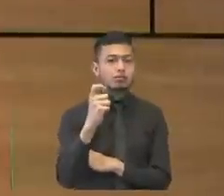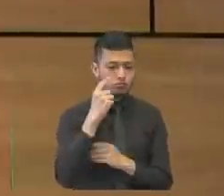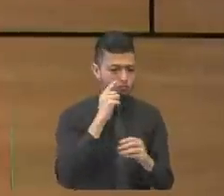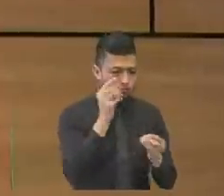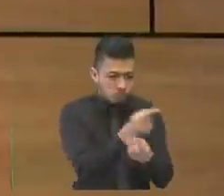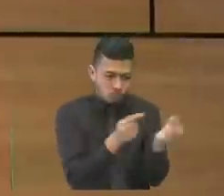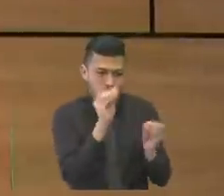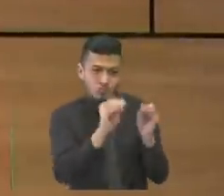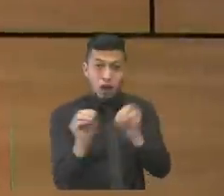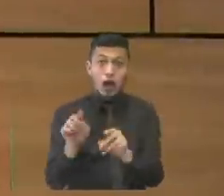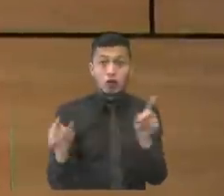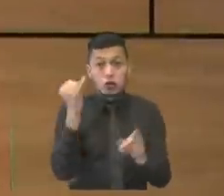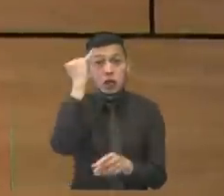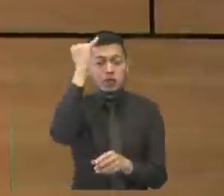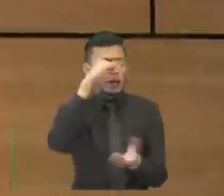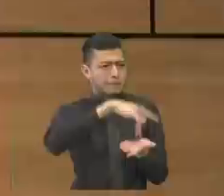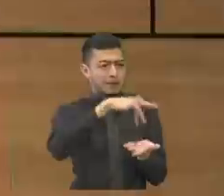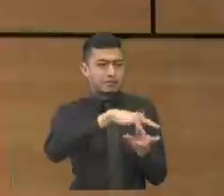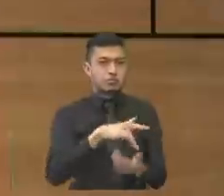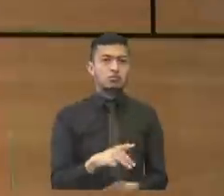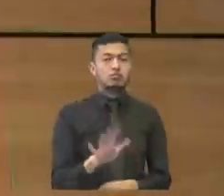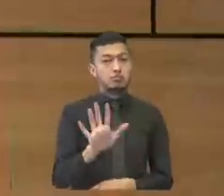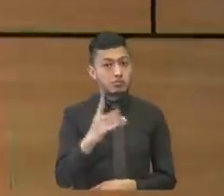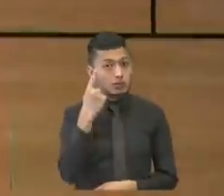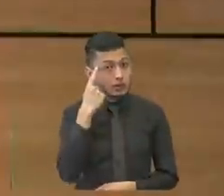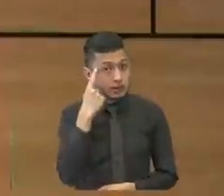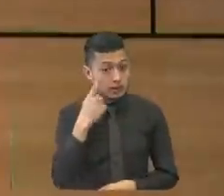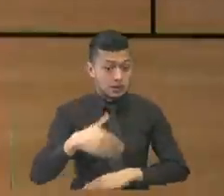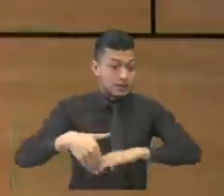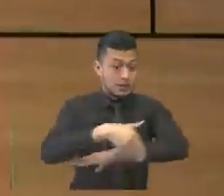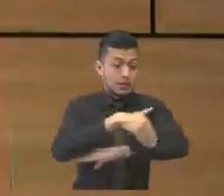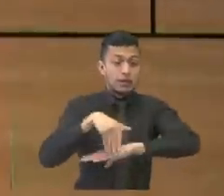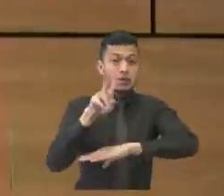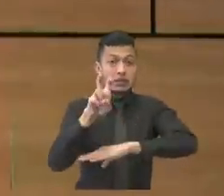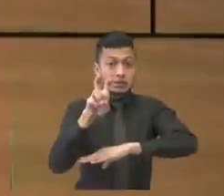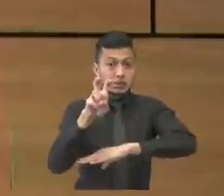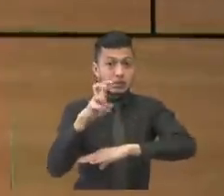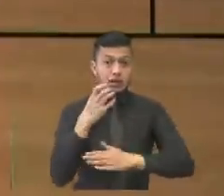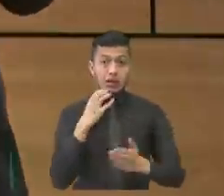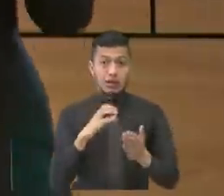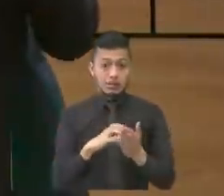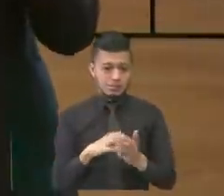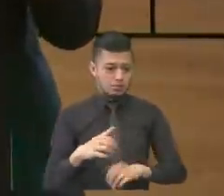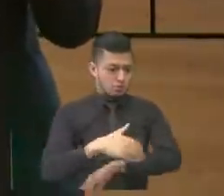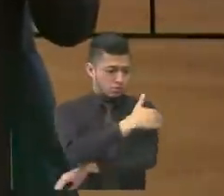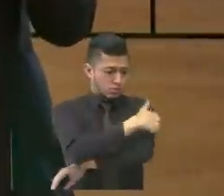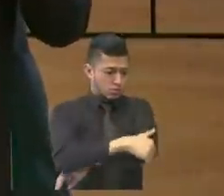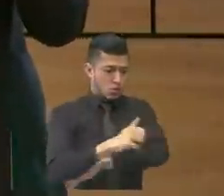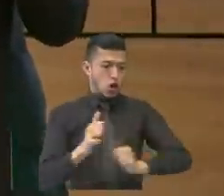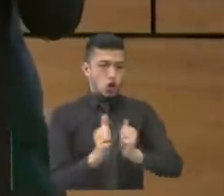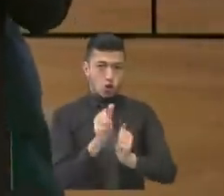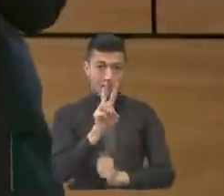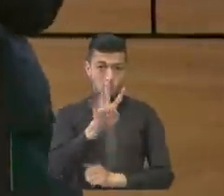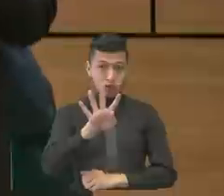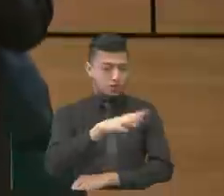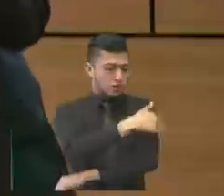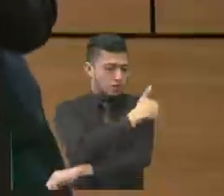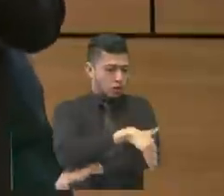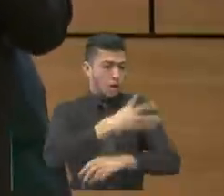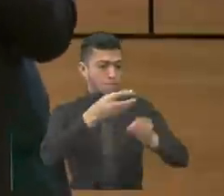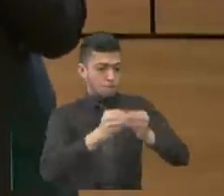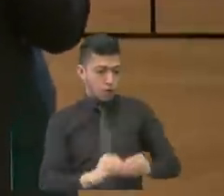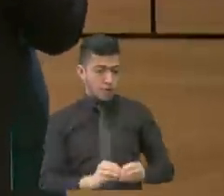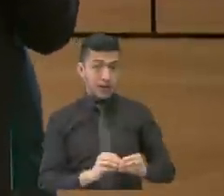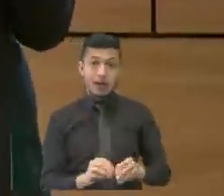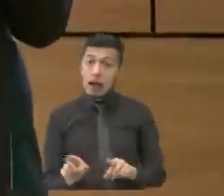diseñando y diciendo, hey, un momento, una cosa, si yo tuviera que hacer la séptima con 24, yo la haría así. Ah, pero esa no es la